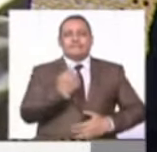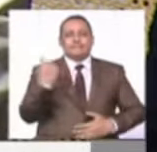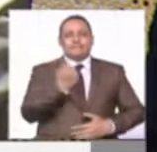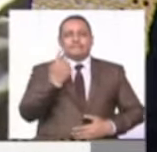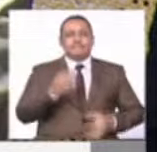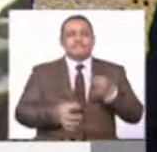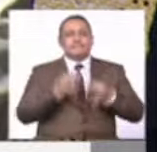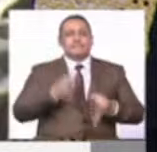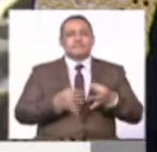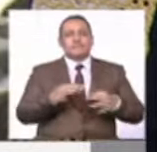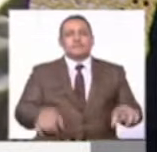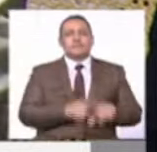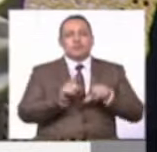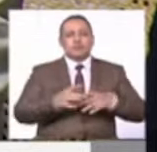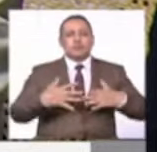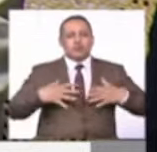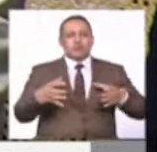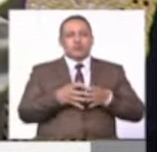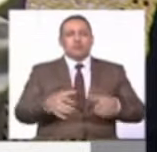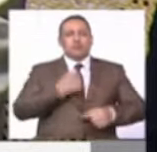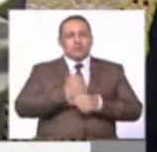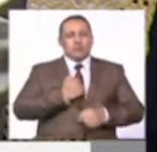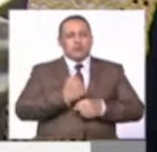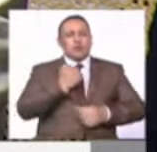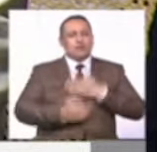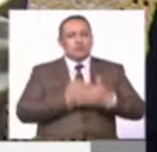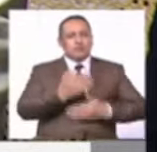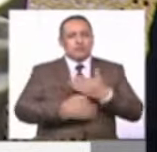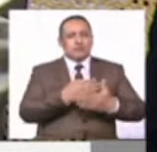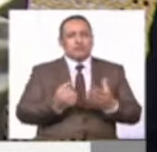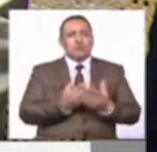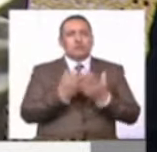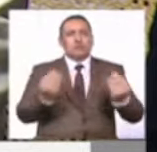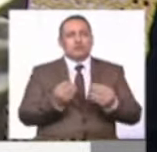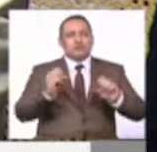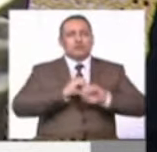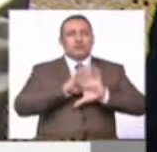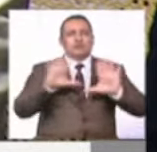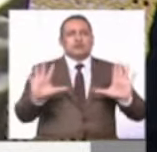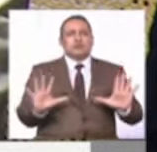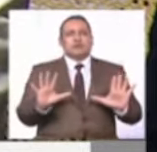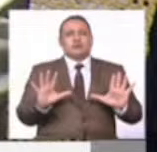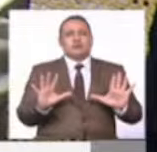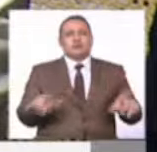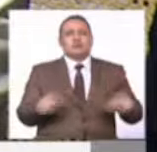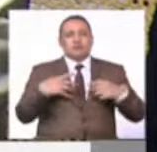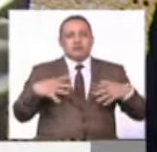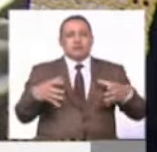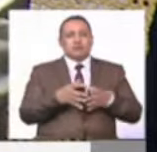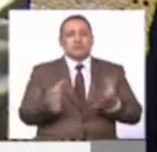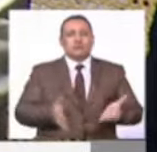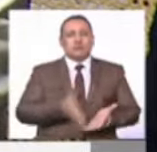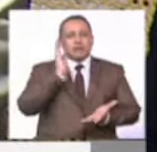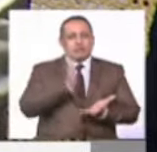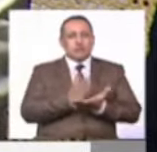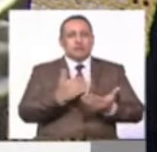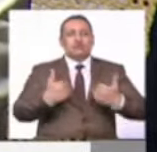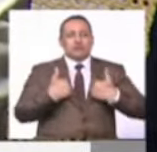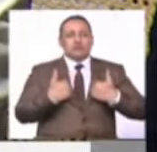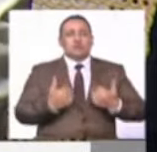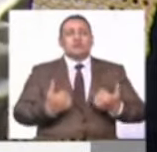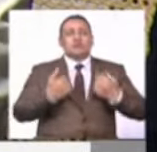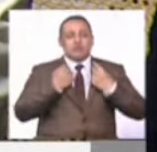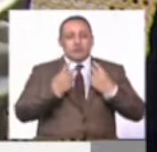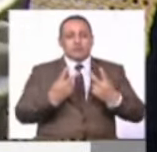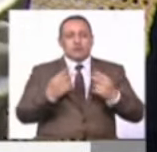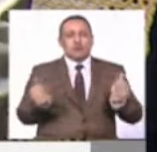Justicia ha venido desarrollando su labor con absoluta transparencia el poder sancionador que ostenta se